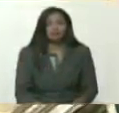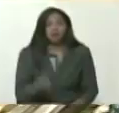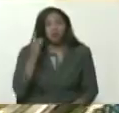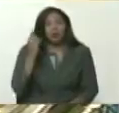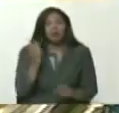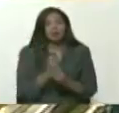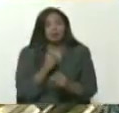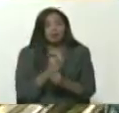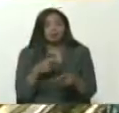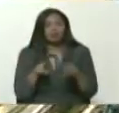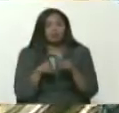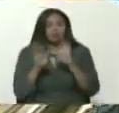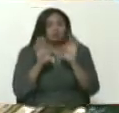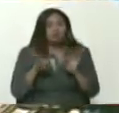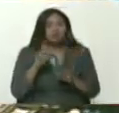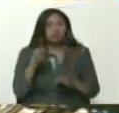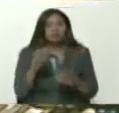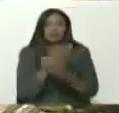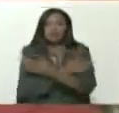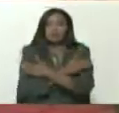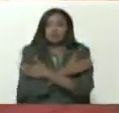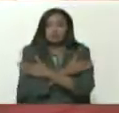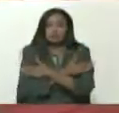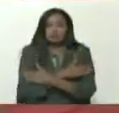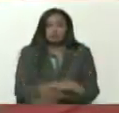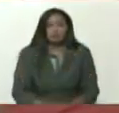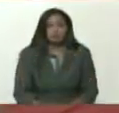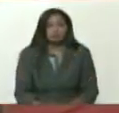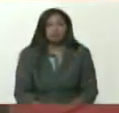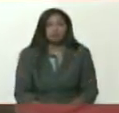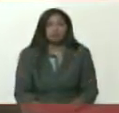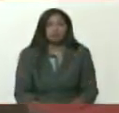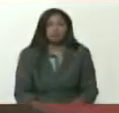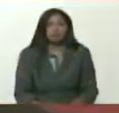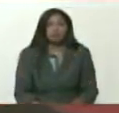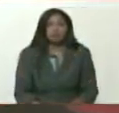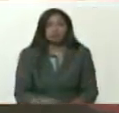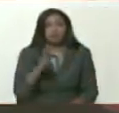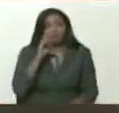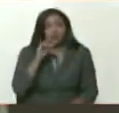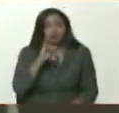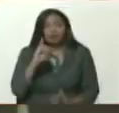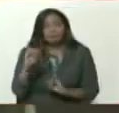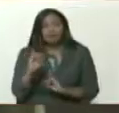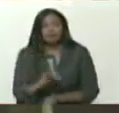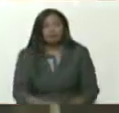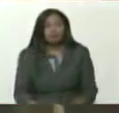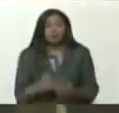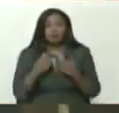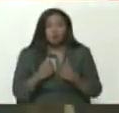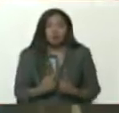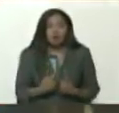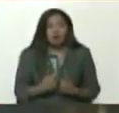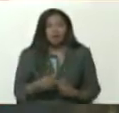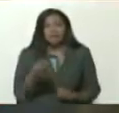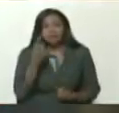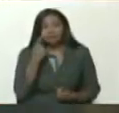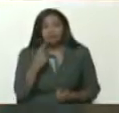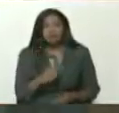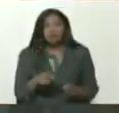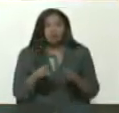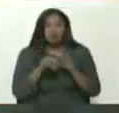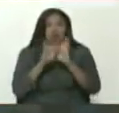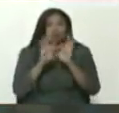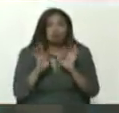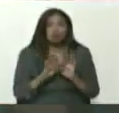trabajando. Las felicito. Fíjense ustedes, María. Aquí tenemos los morrales, señor presidente.